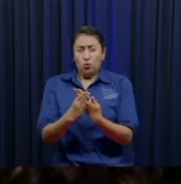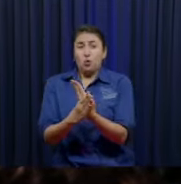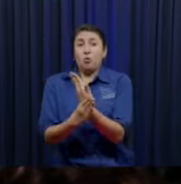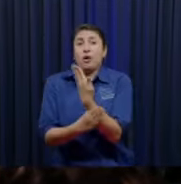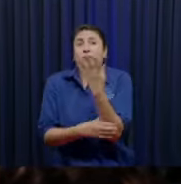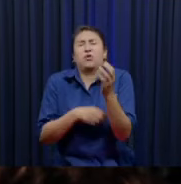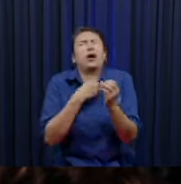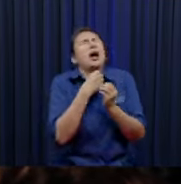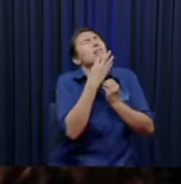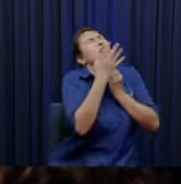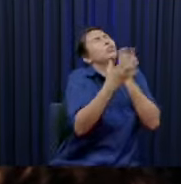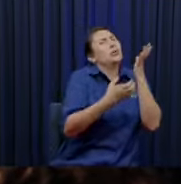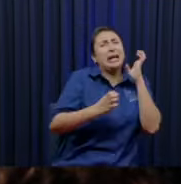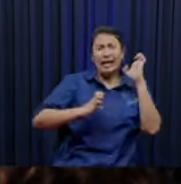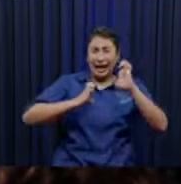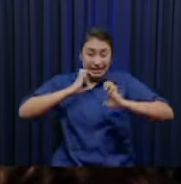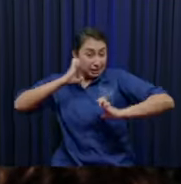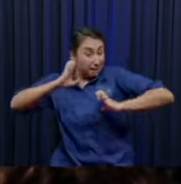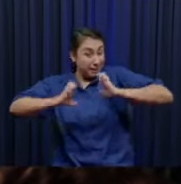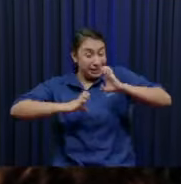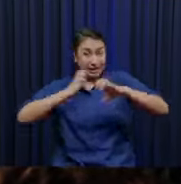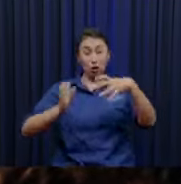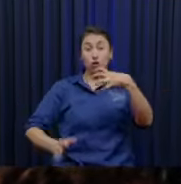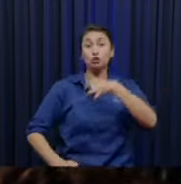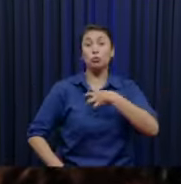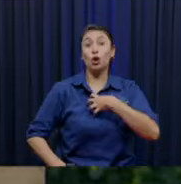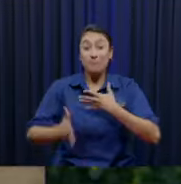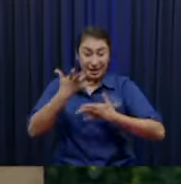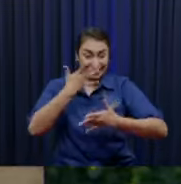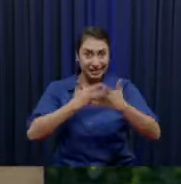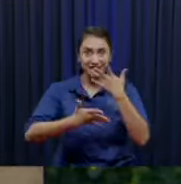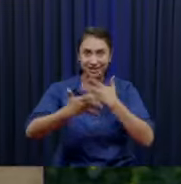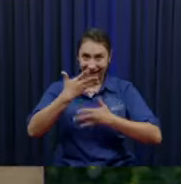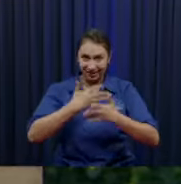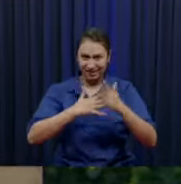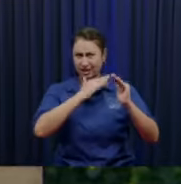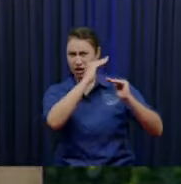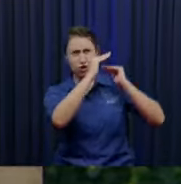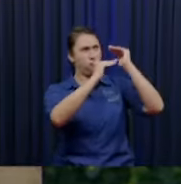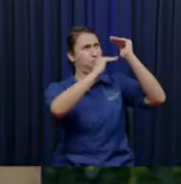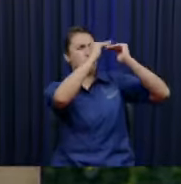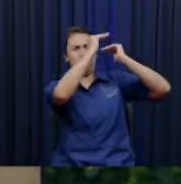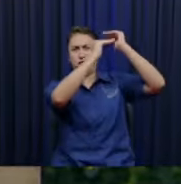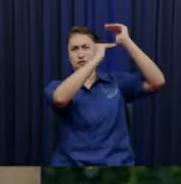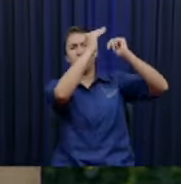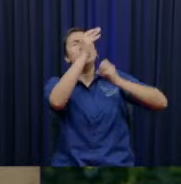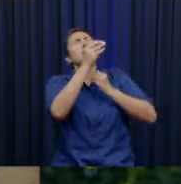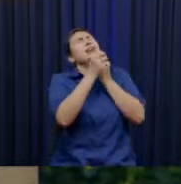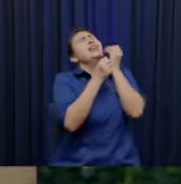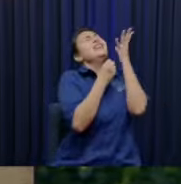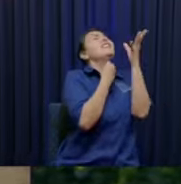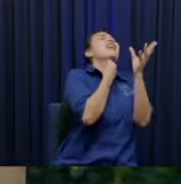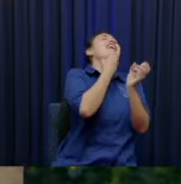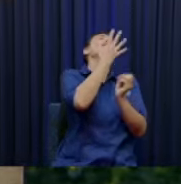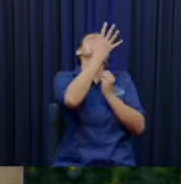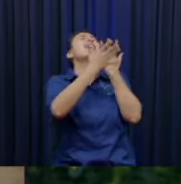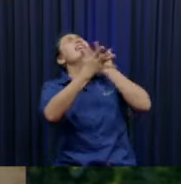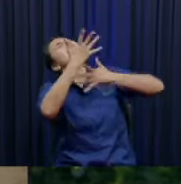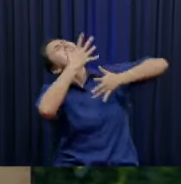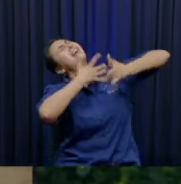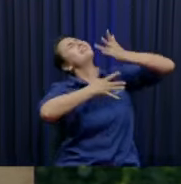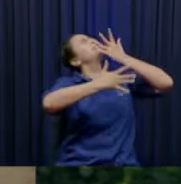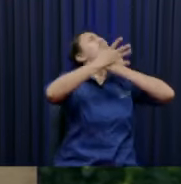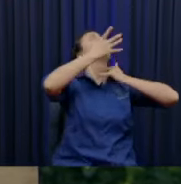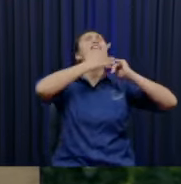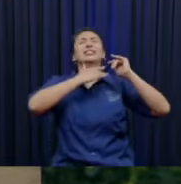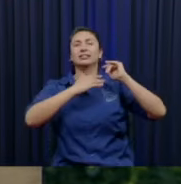propias palabras y tu propia experiencia. Eso te tiene que transformar y se hace un círculo virtuoso,